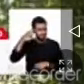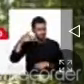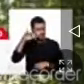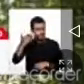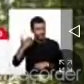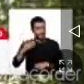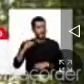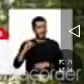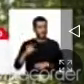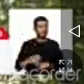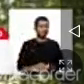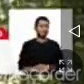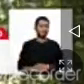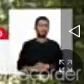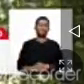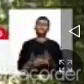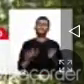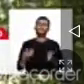estábamos,